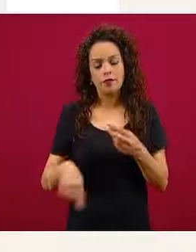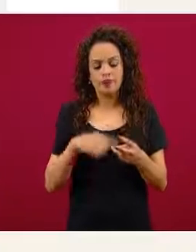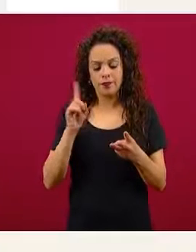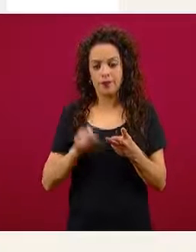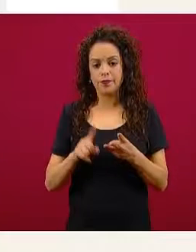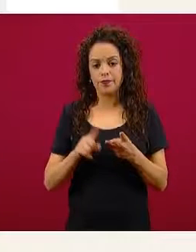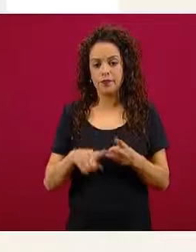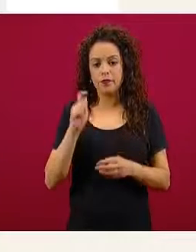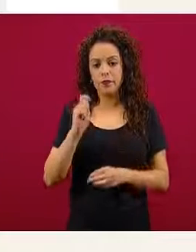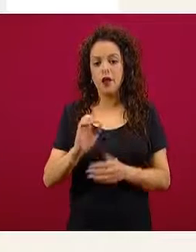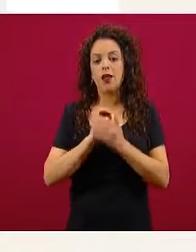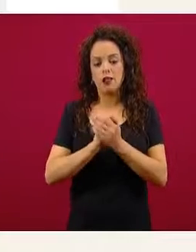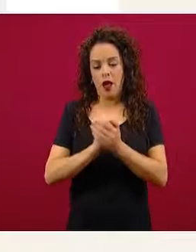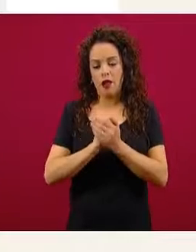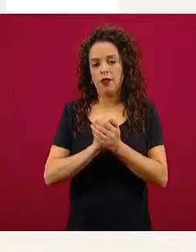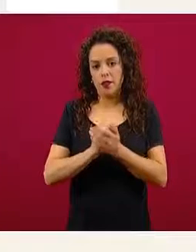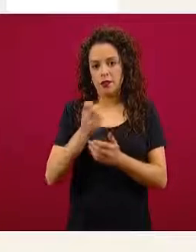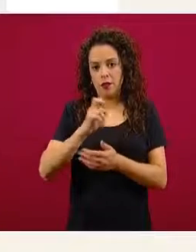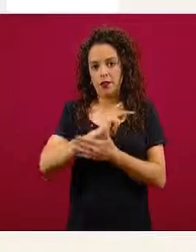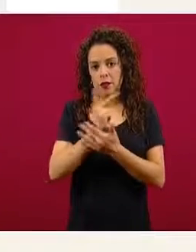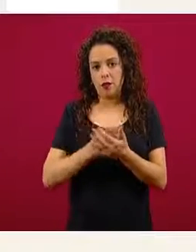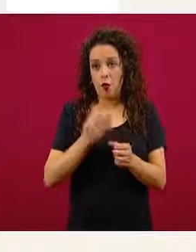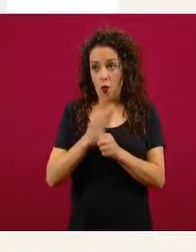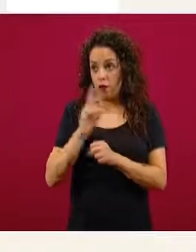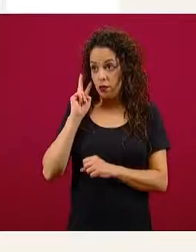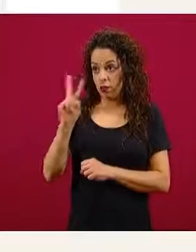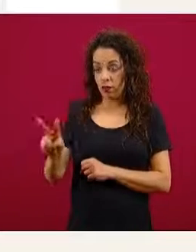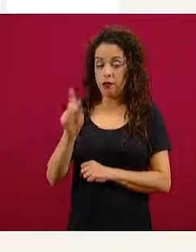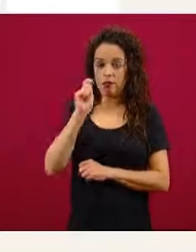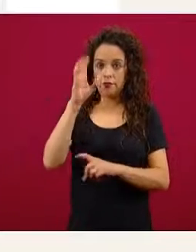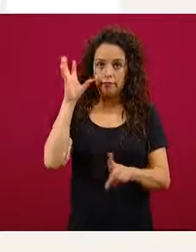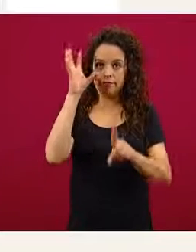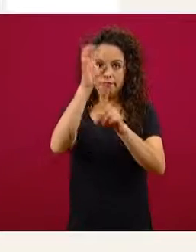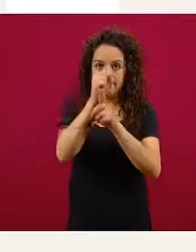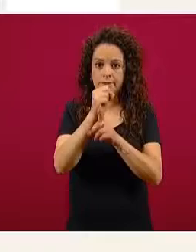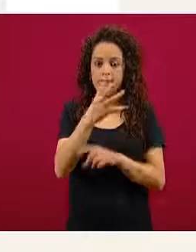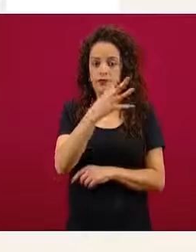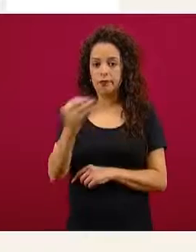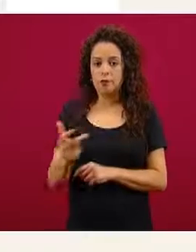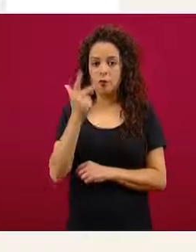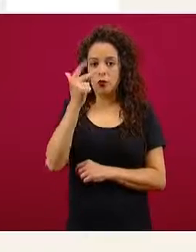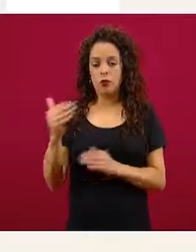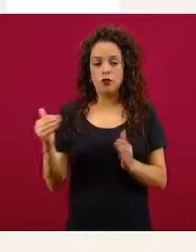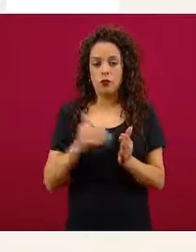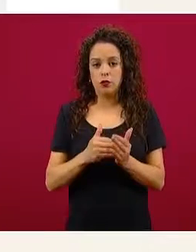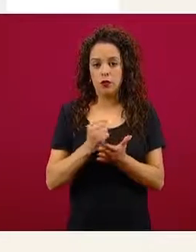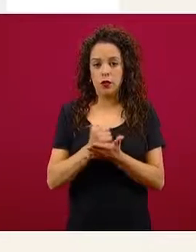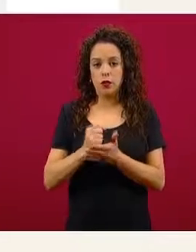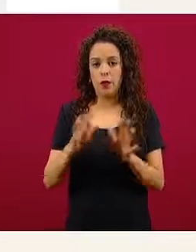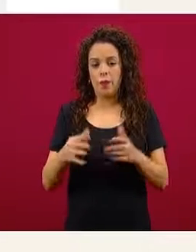el programa de tandas, que como veremos ahorita tiene una meta de 508,000 créditos y alrededor de